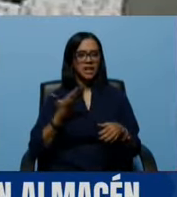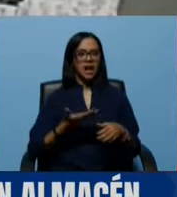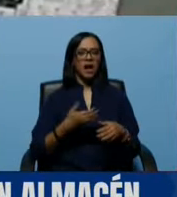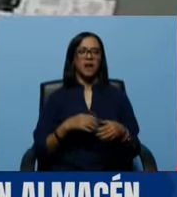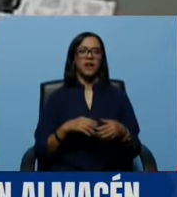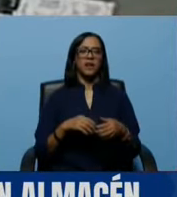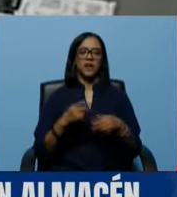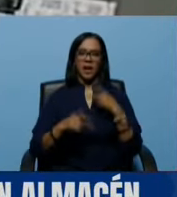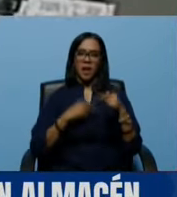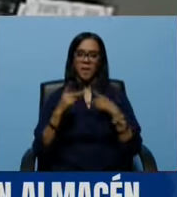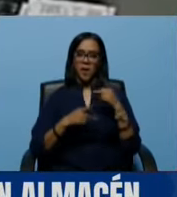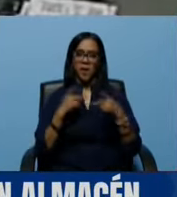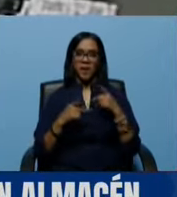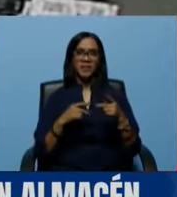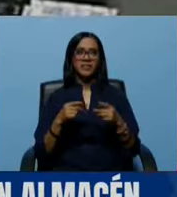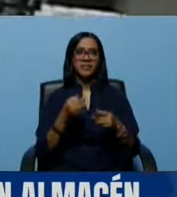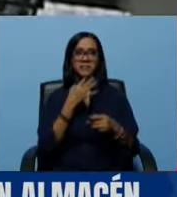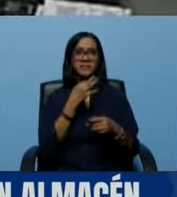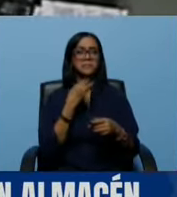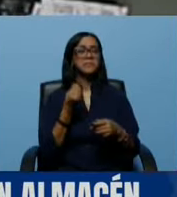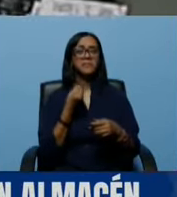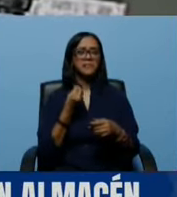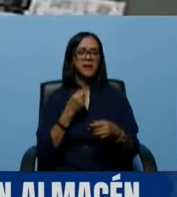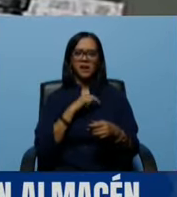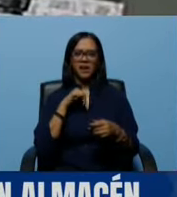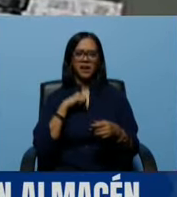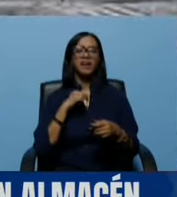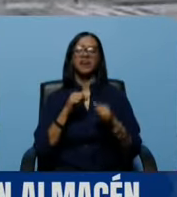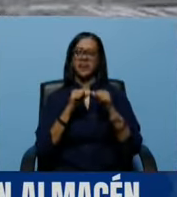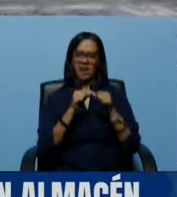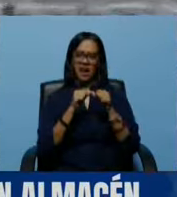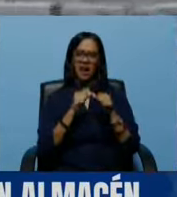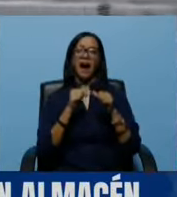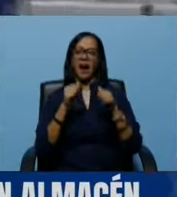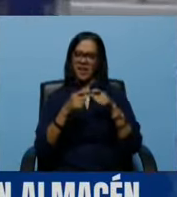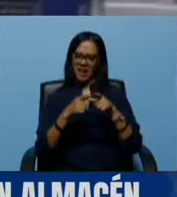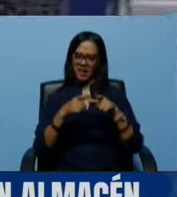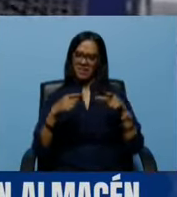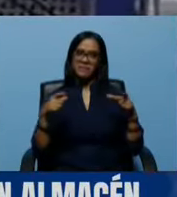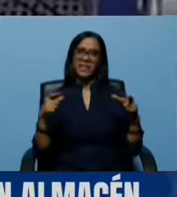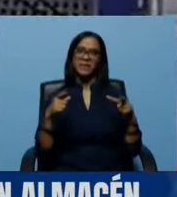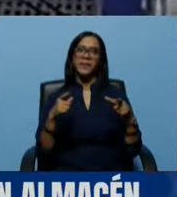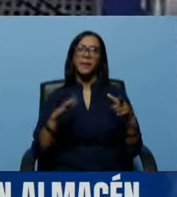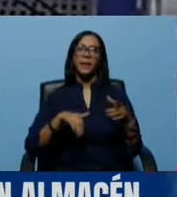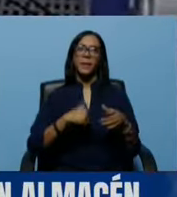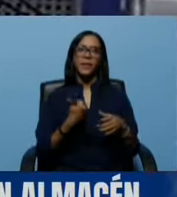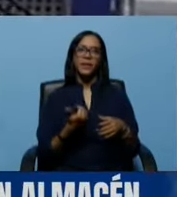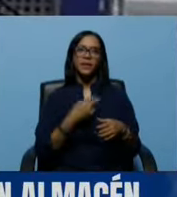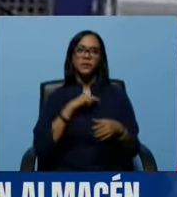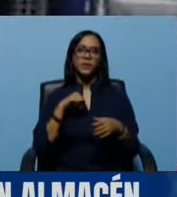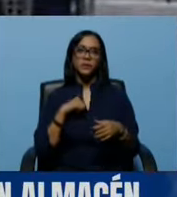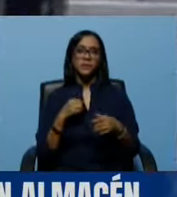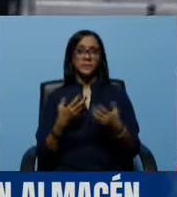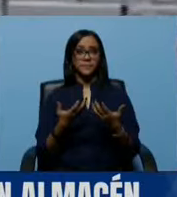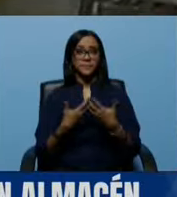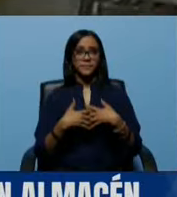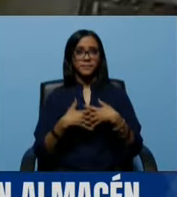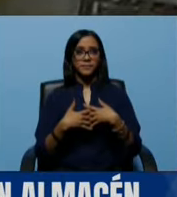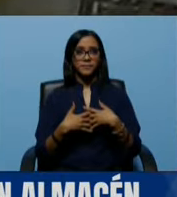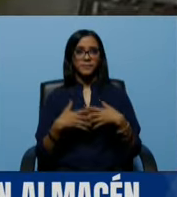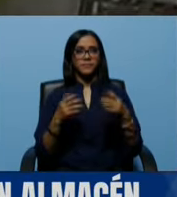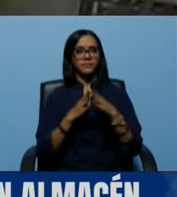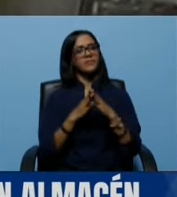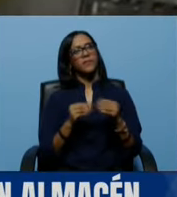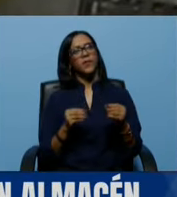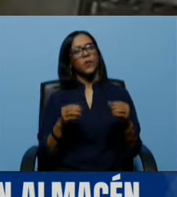de medicinas? ¿Cómo vamos a nosotros continuar este crecimiento para no solamente esta empresa, sino para todo el